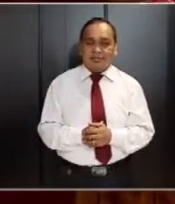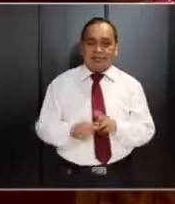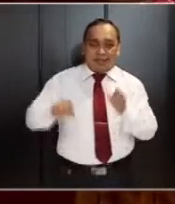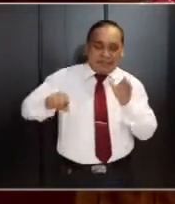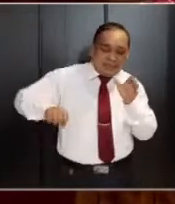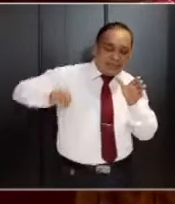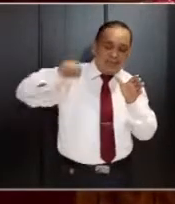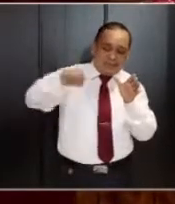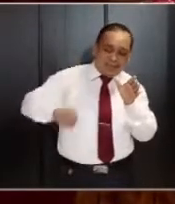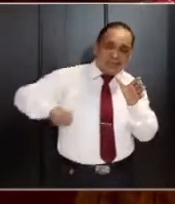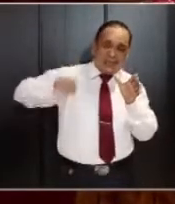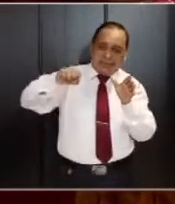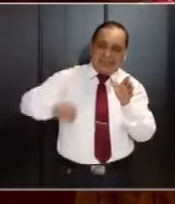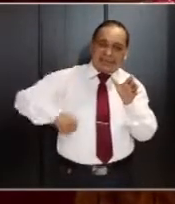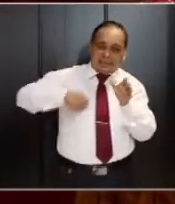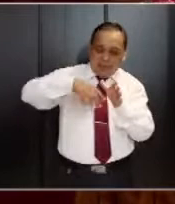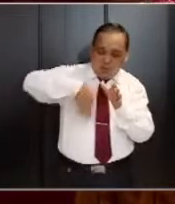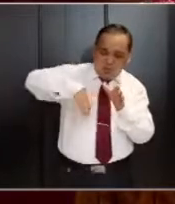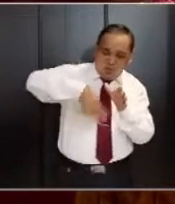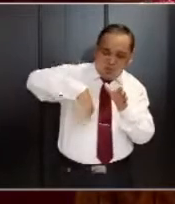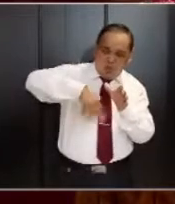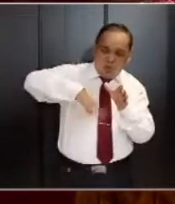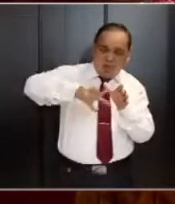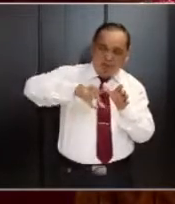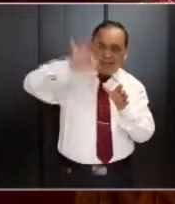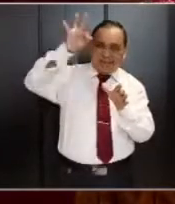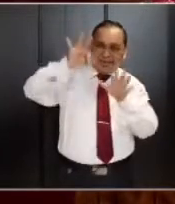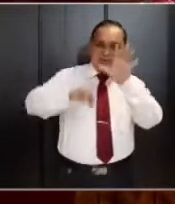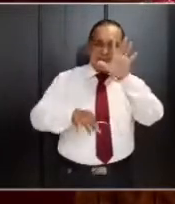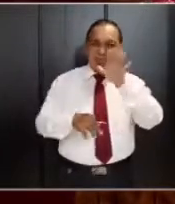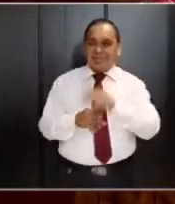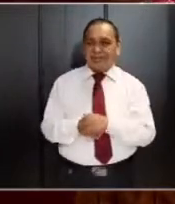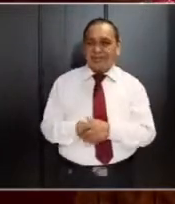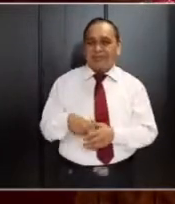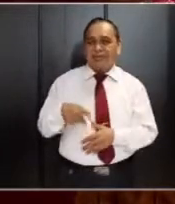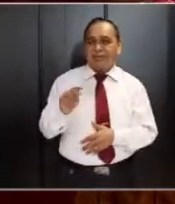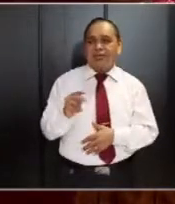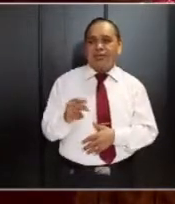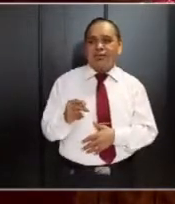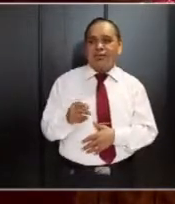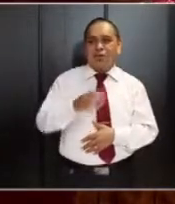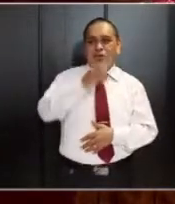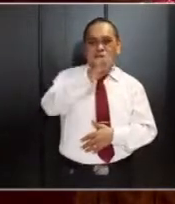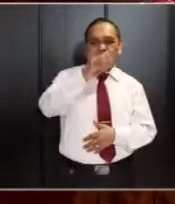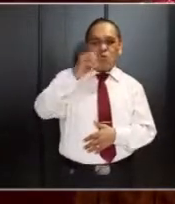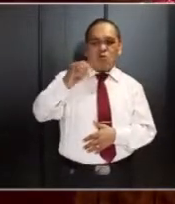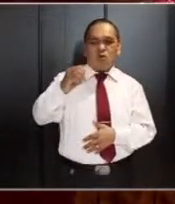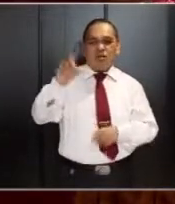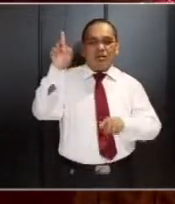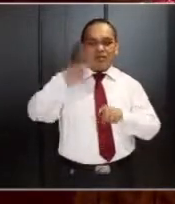Ah, bueno, ahorita vamos, dicen que los números, pero ¿por qué pusieron 00? No,